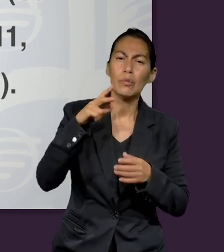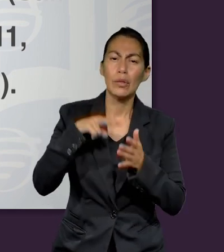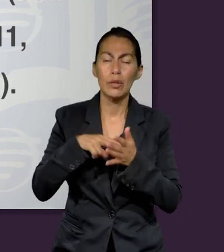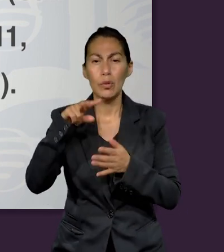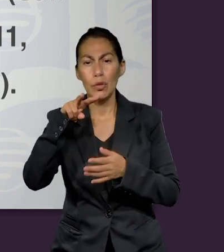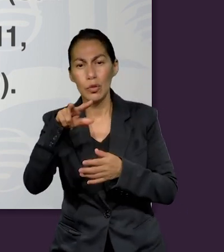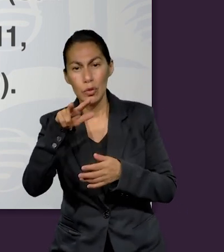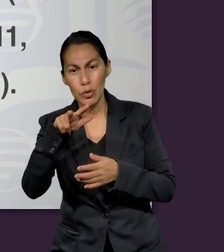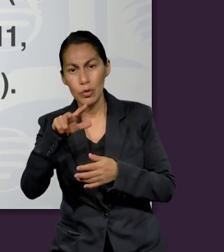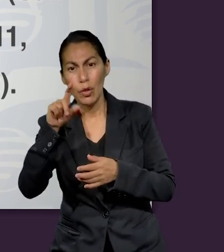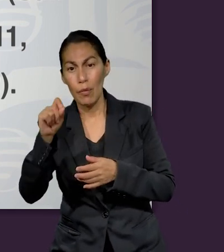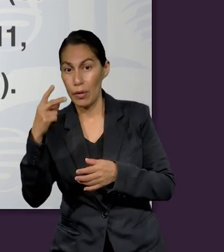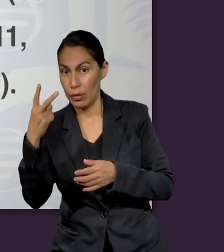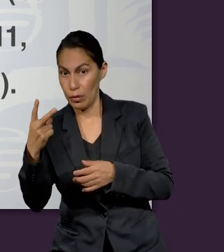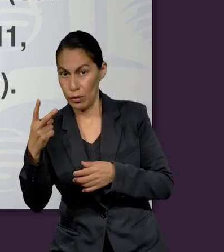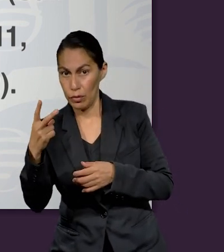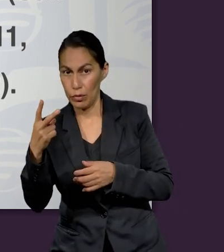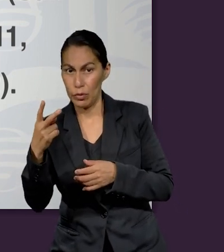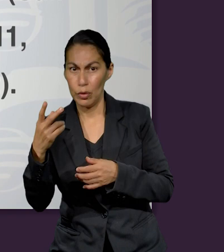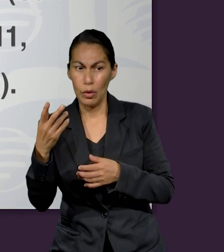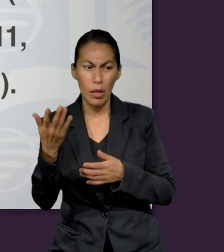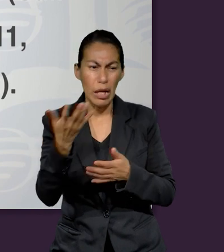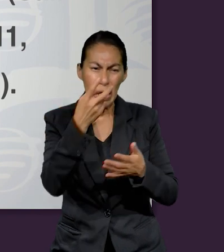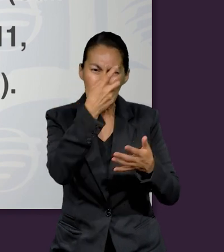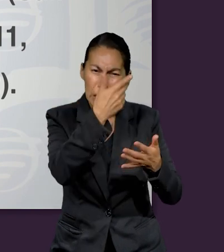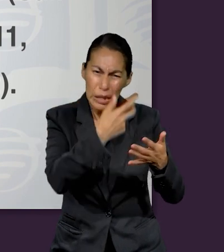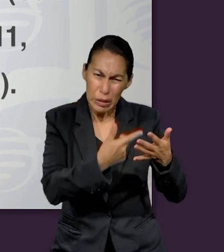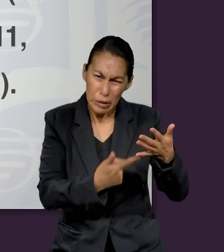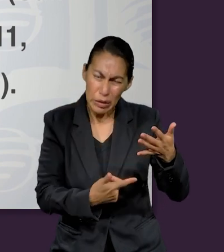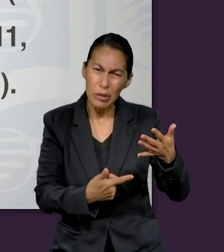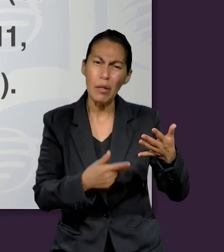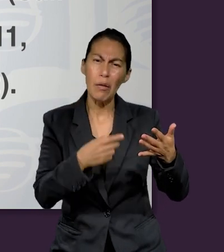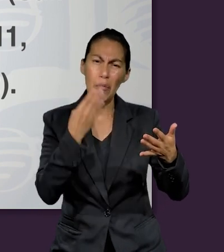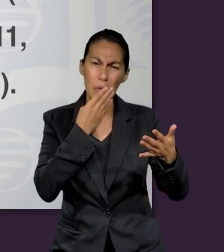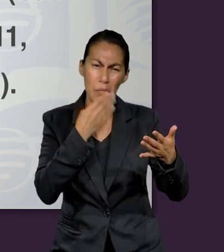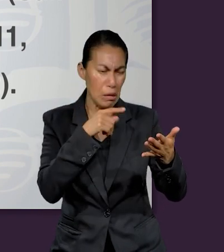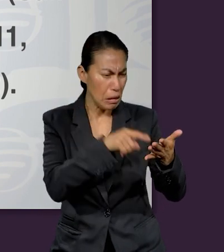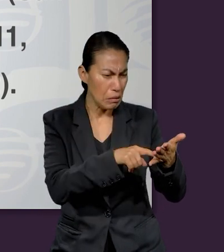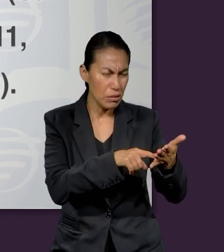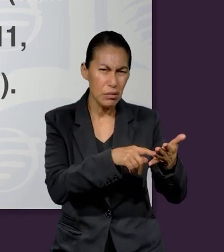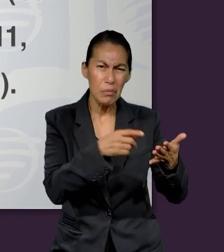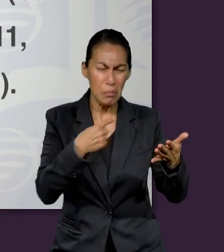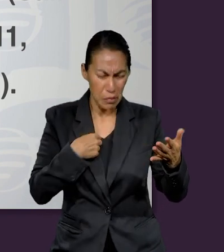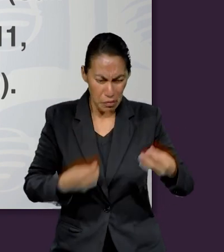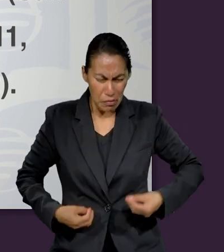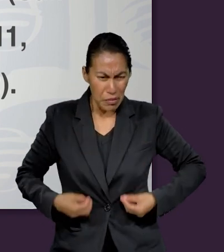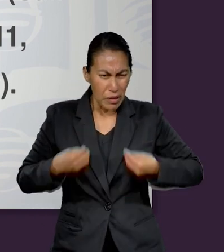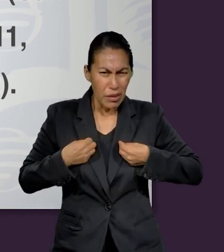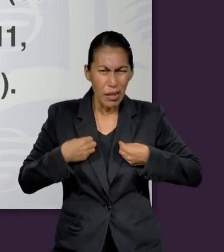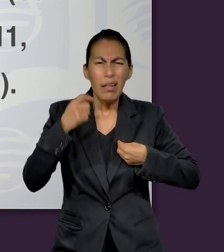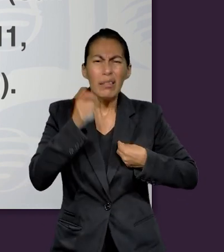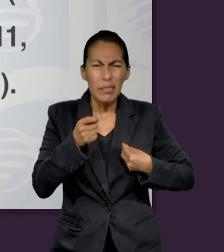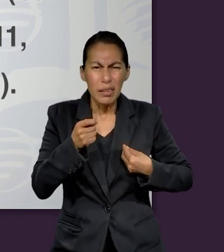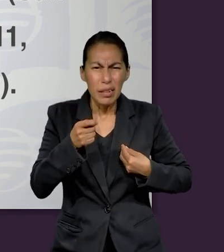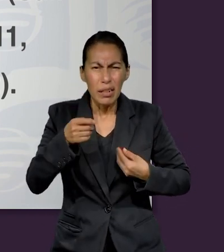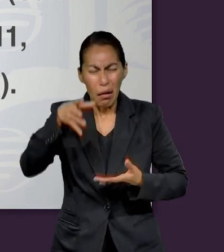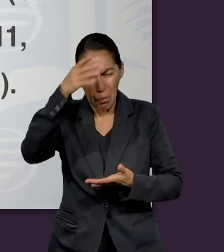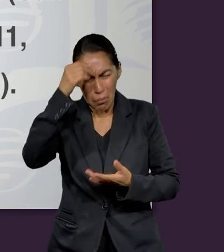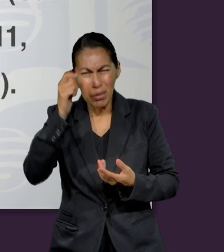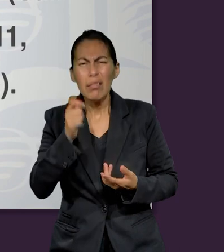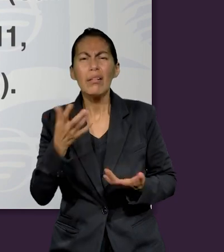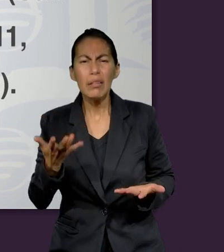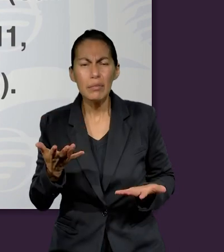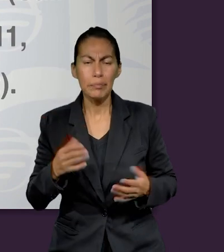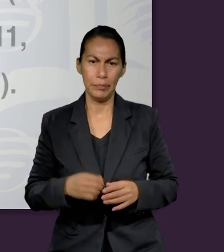39 11 Santiago 4:14 y Eclesiastés capítulo 2 versículos 18